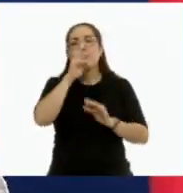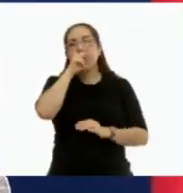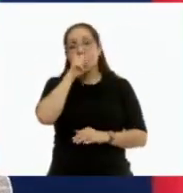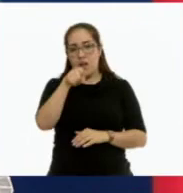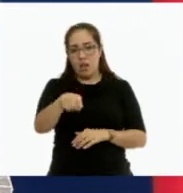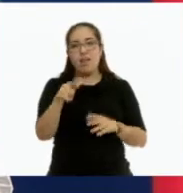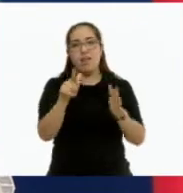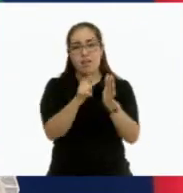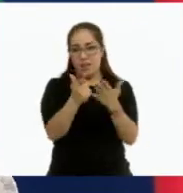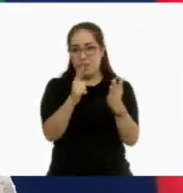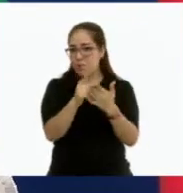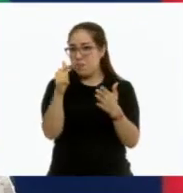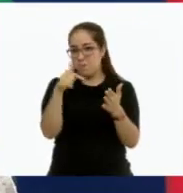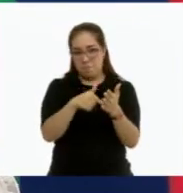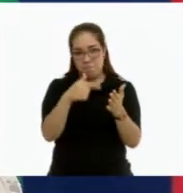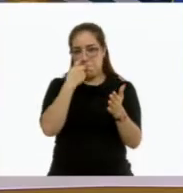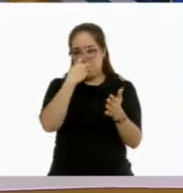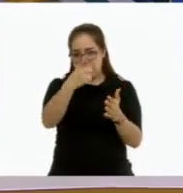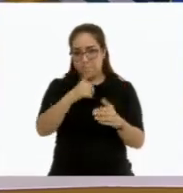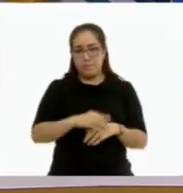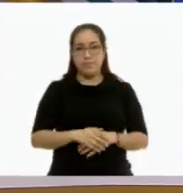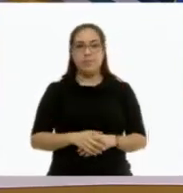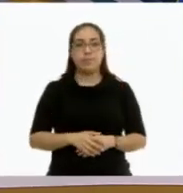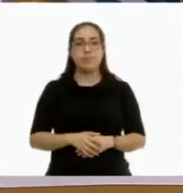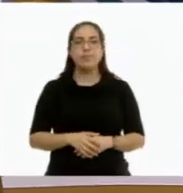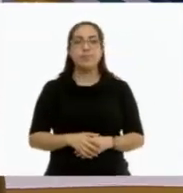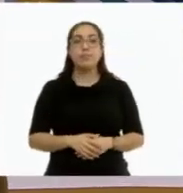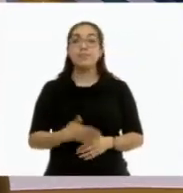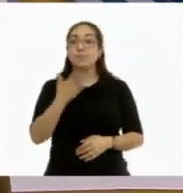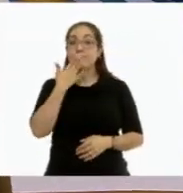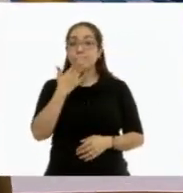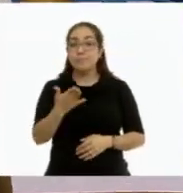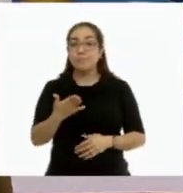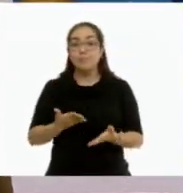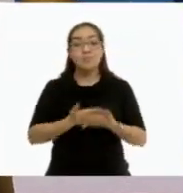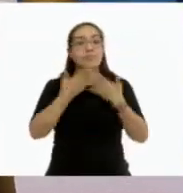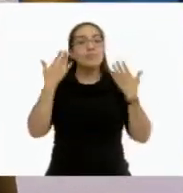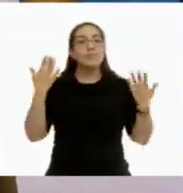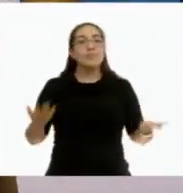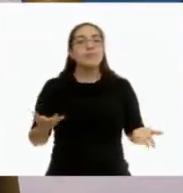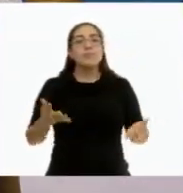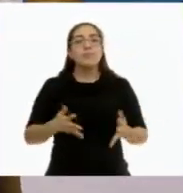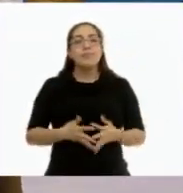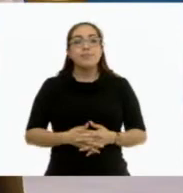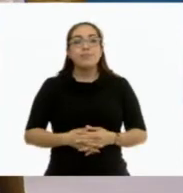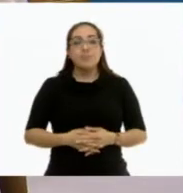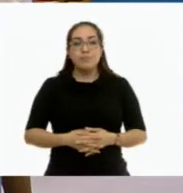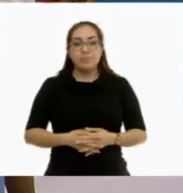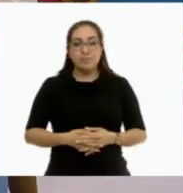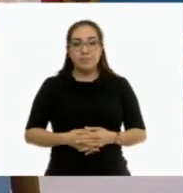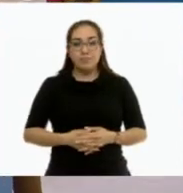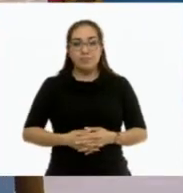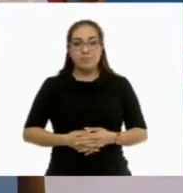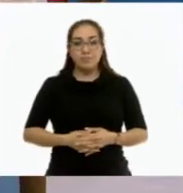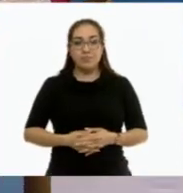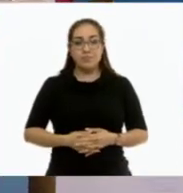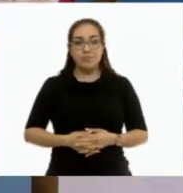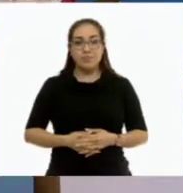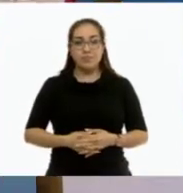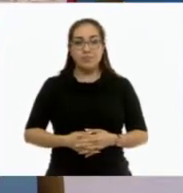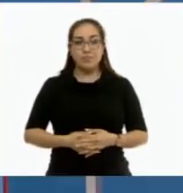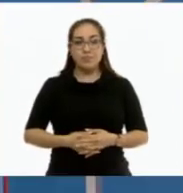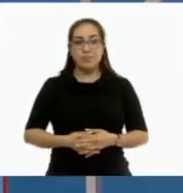de texto. De aquí es donde lo sacamos. Así es. Bien, pues entonces ahora vamos a pasar para